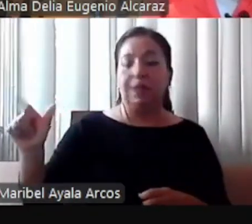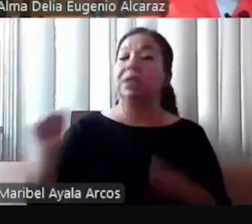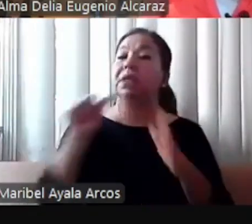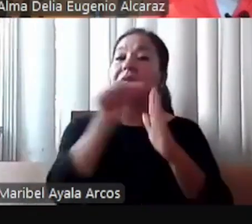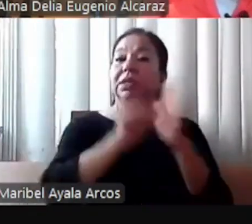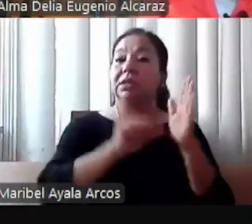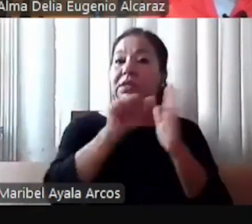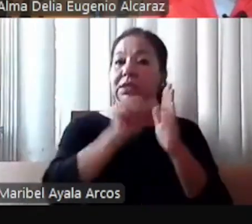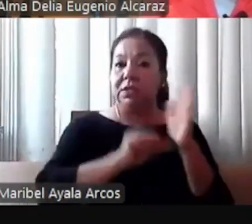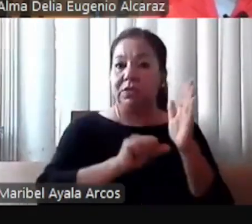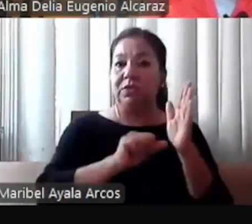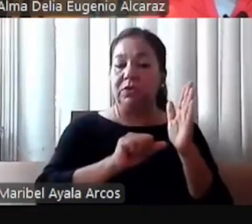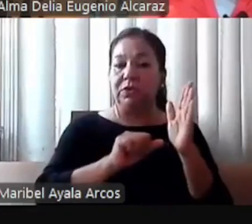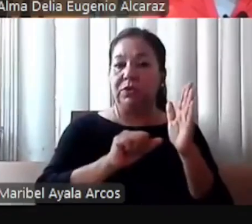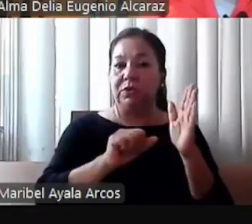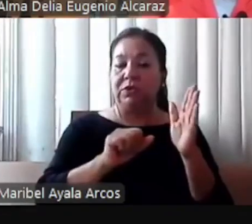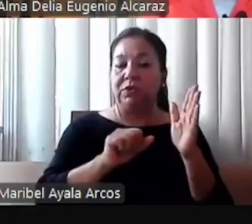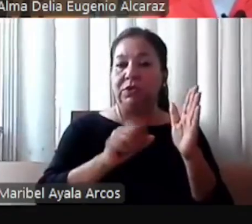citados,